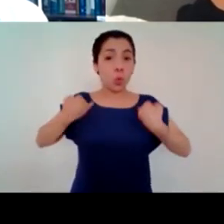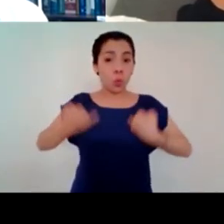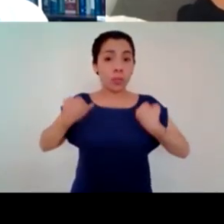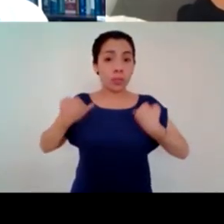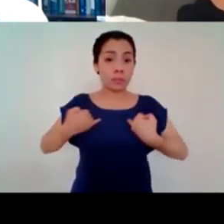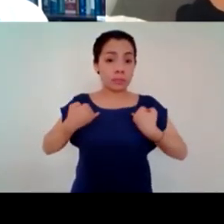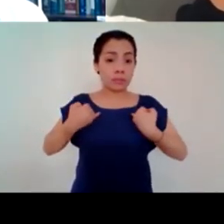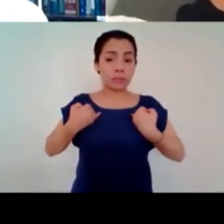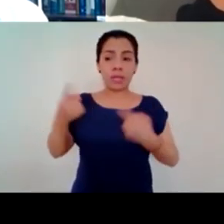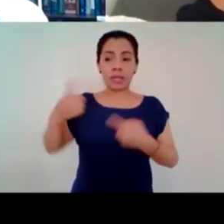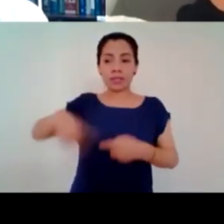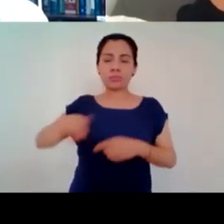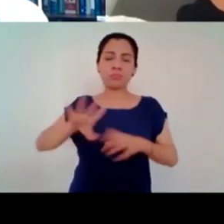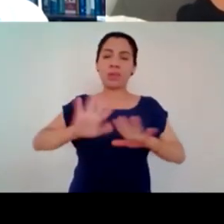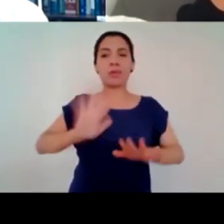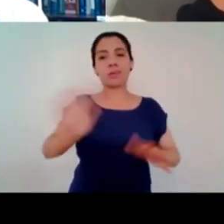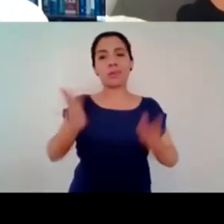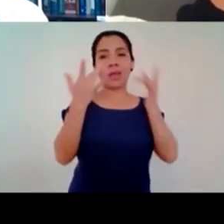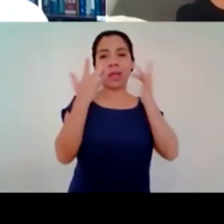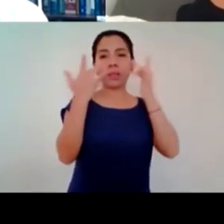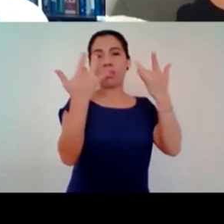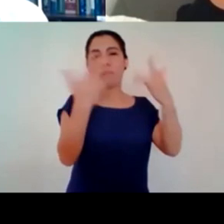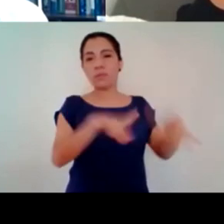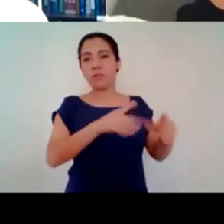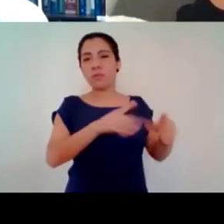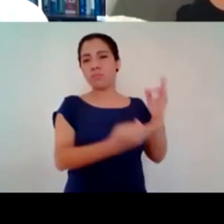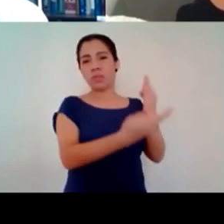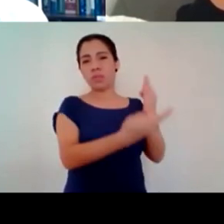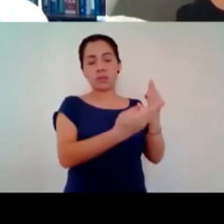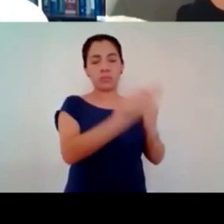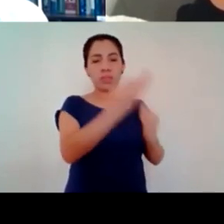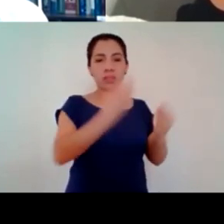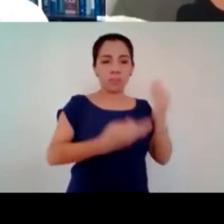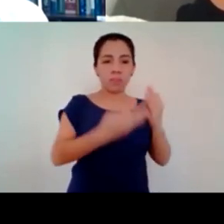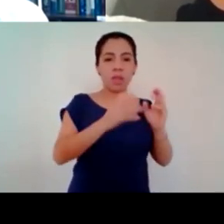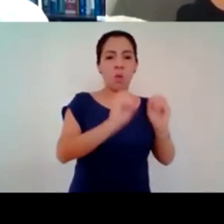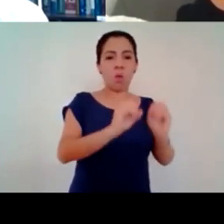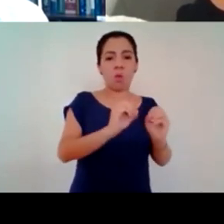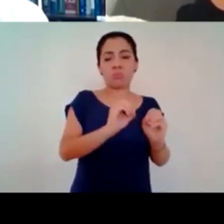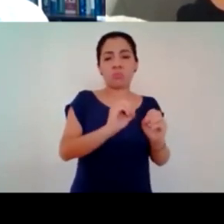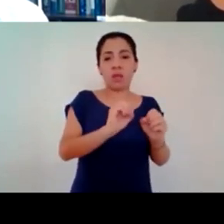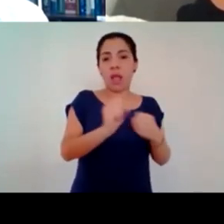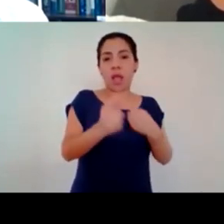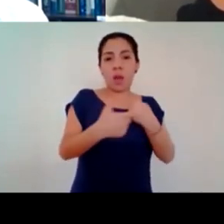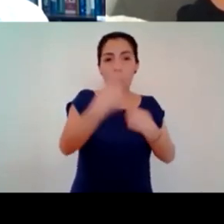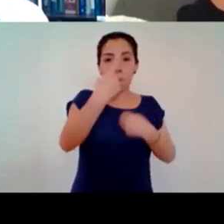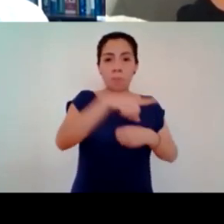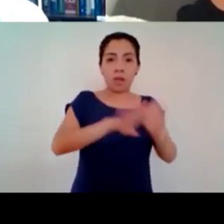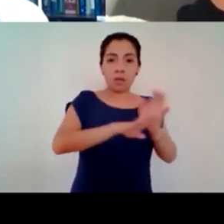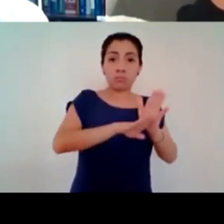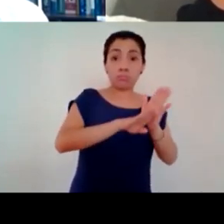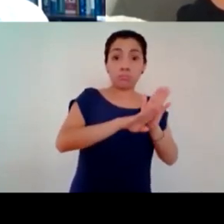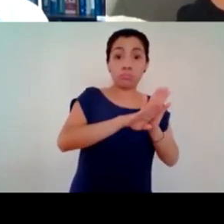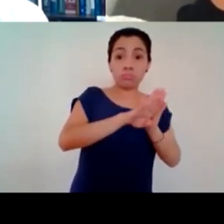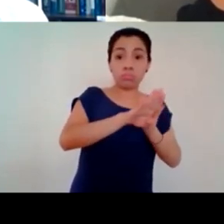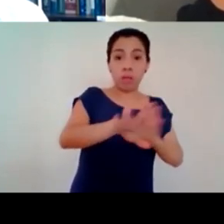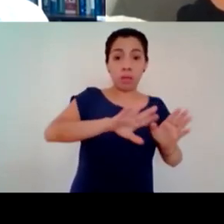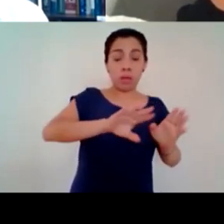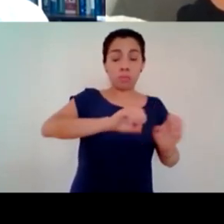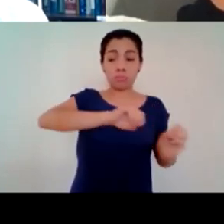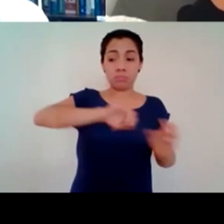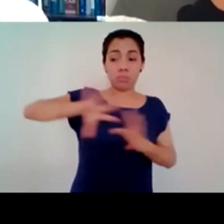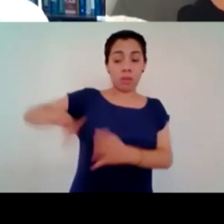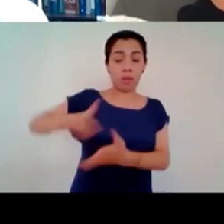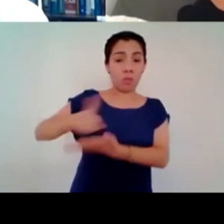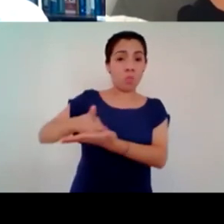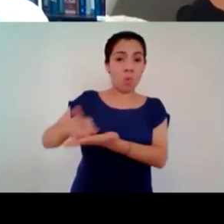de llevar a cabo estos tratamientos por todo lo que implica. Hemos tenido chavos que, por ejemplo, estaban